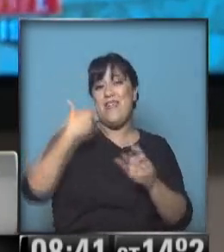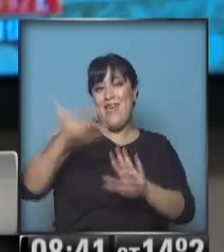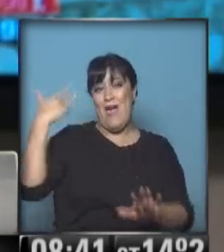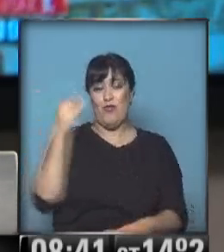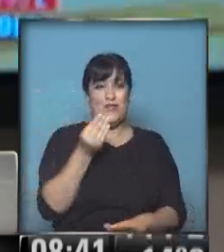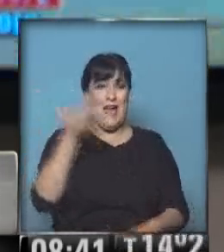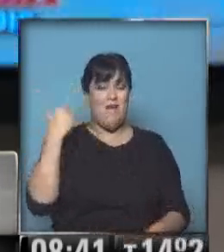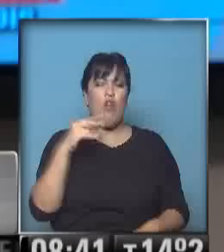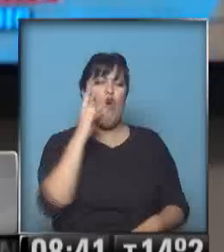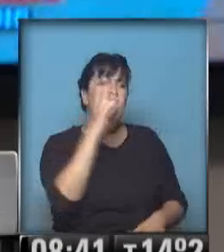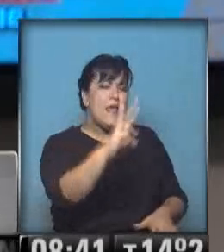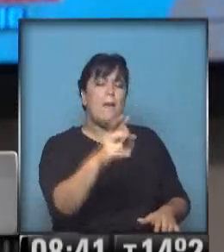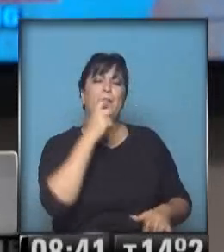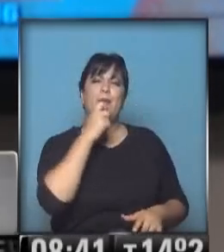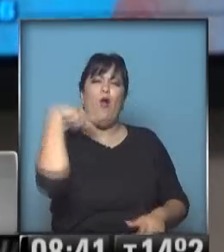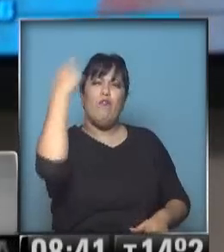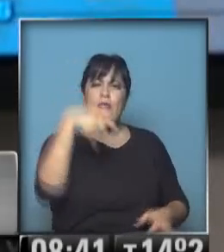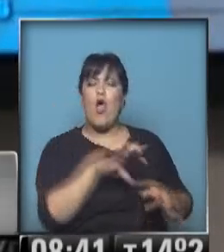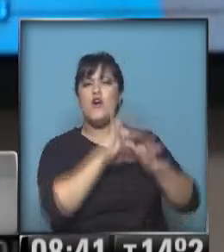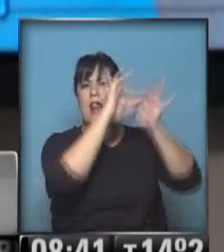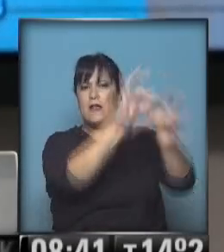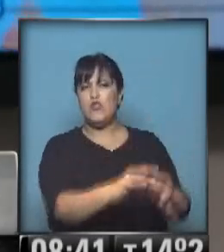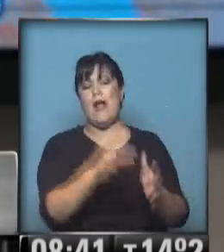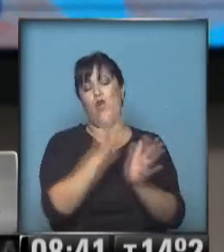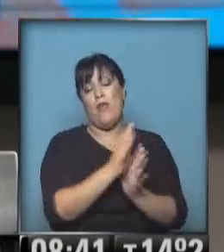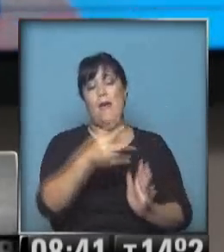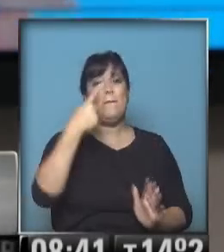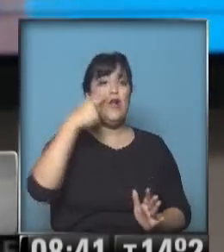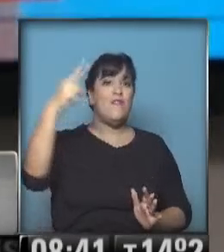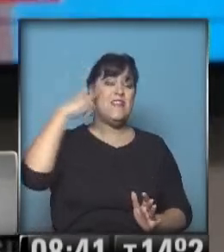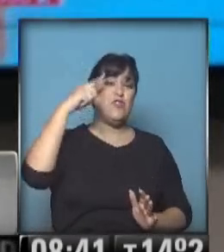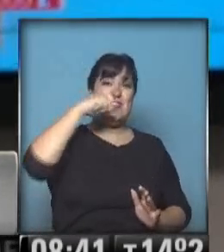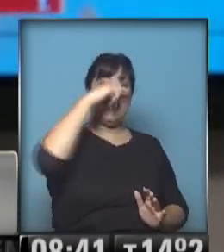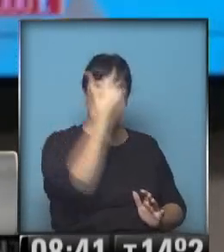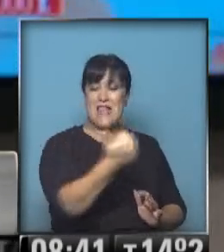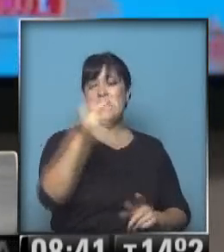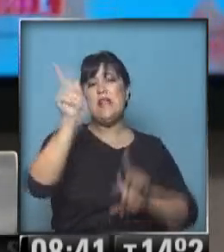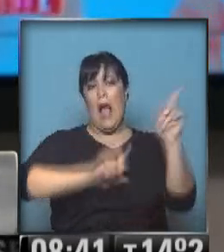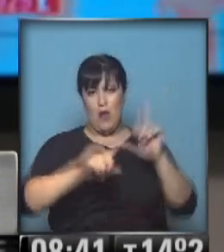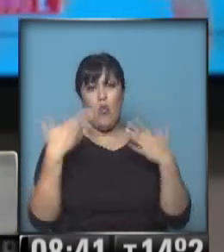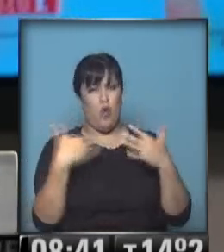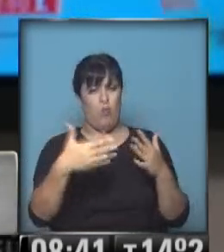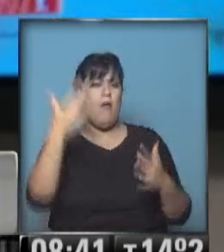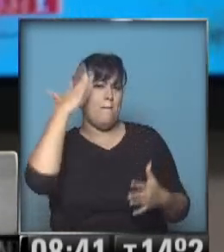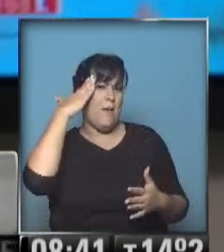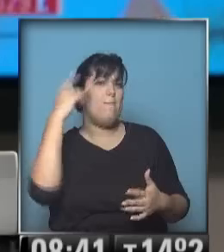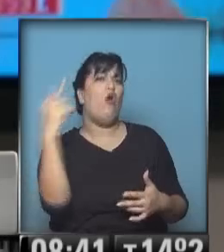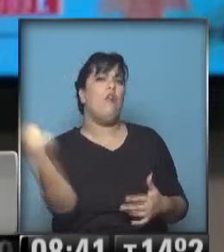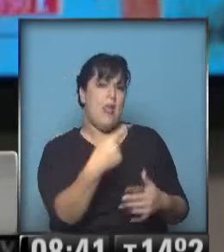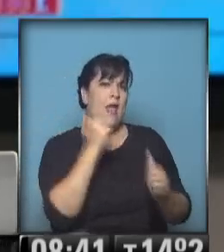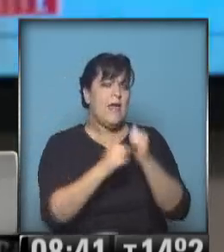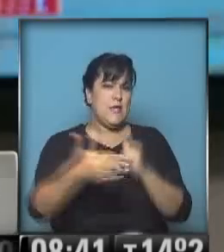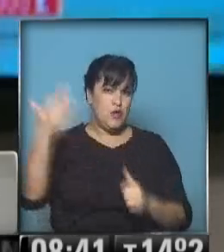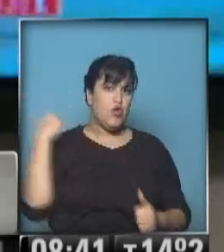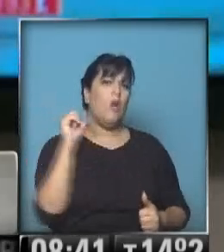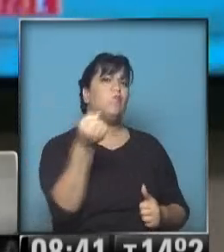vinculamos estrechamente con algunas cuestiones ya del 76 por acá algunos podemos hablar de la memoria que tenemos memoria histórica de haber